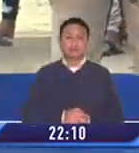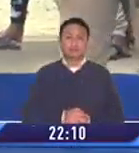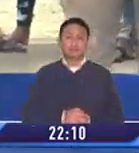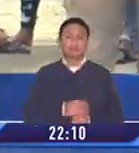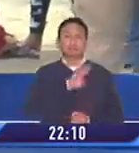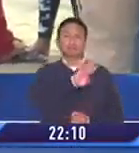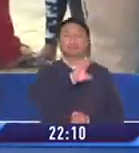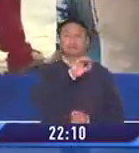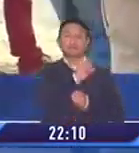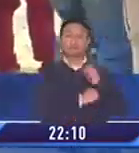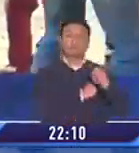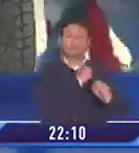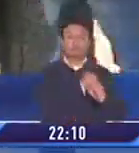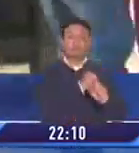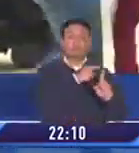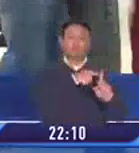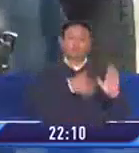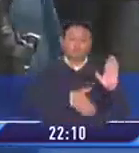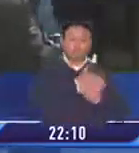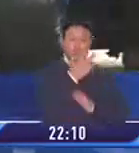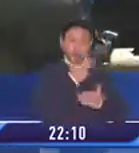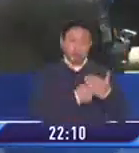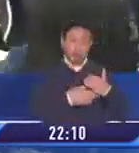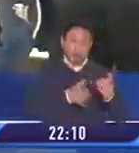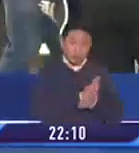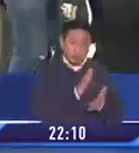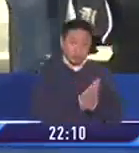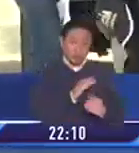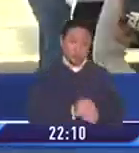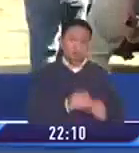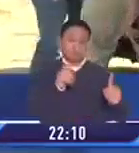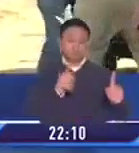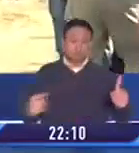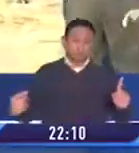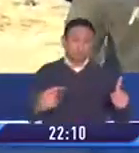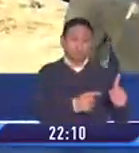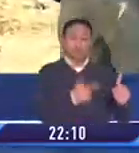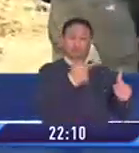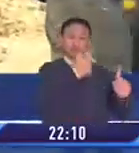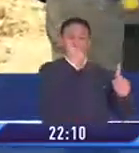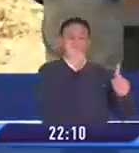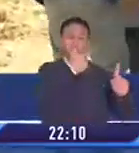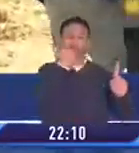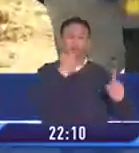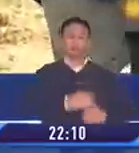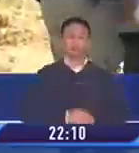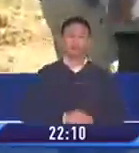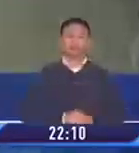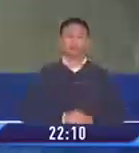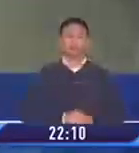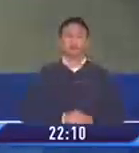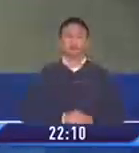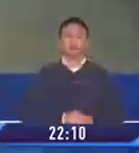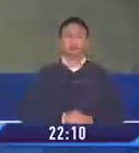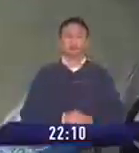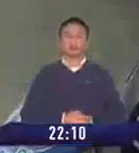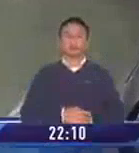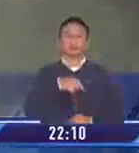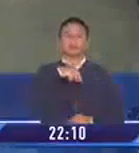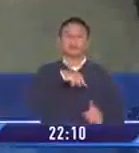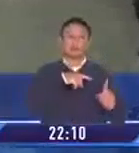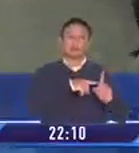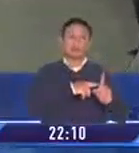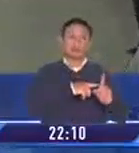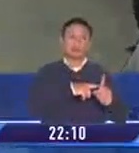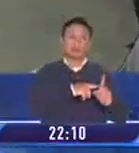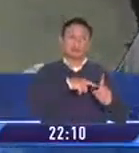40 años de edad, que iba a dejar a su hijo a la escuela cuando fue sorprendido por sicarios que acabaron con su vida. El señor se ha estado tratando de salir,